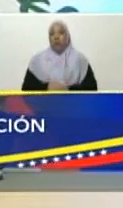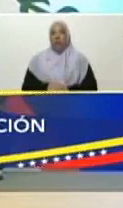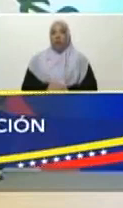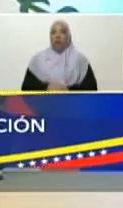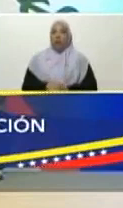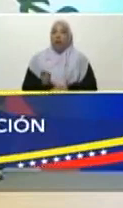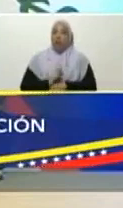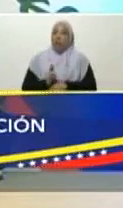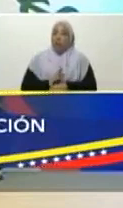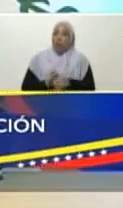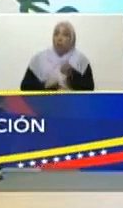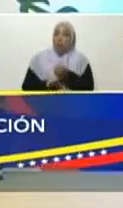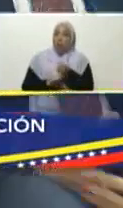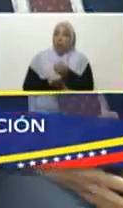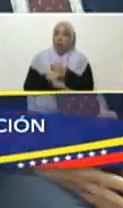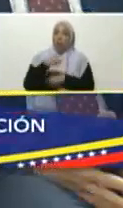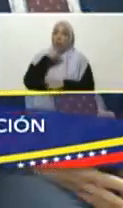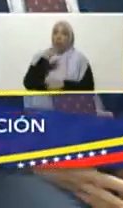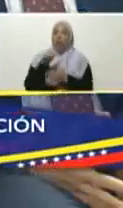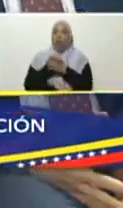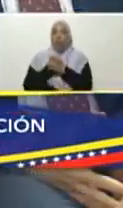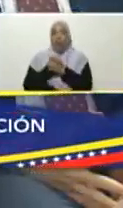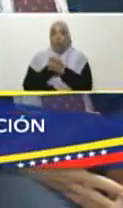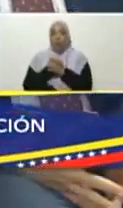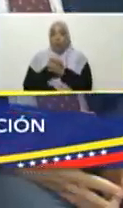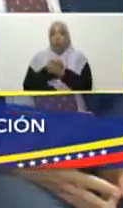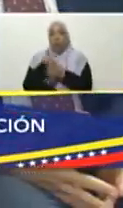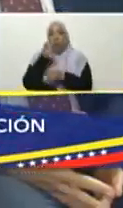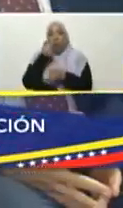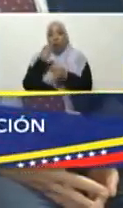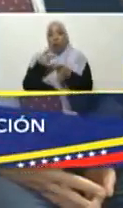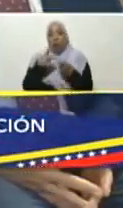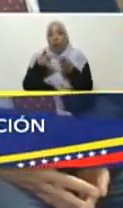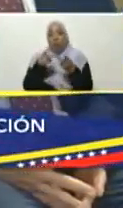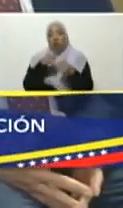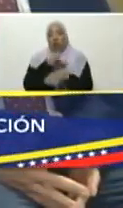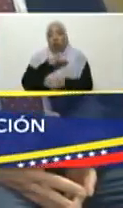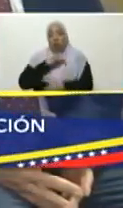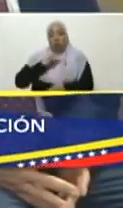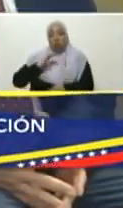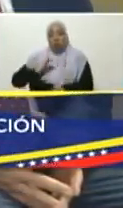inmediato. La solidaridad es el valor de Cristo.